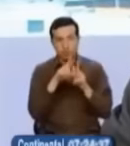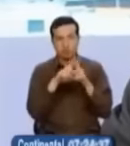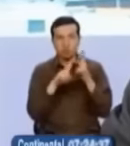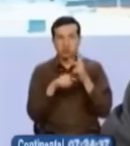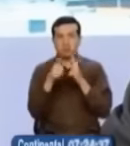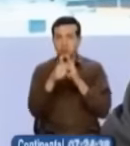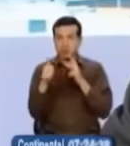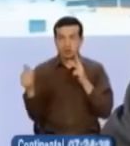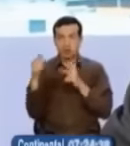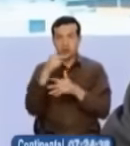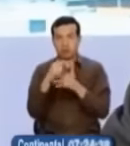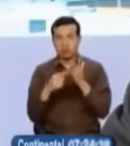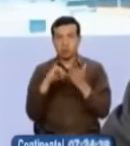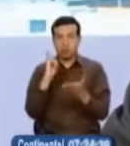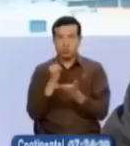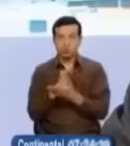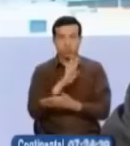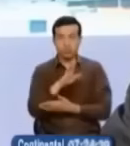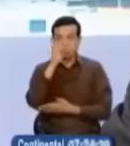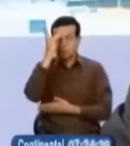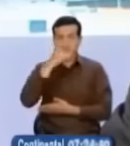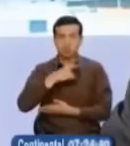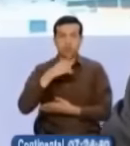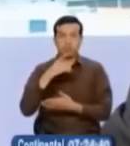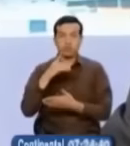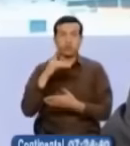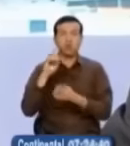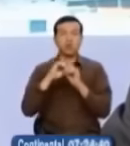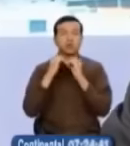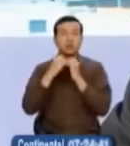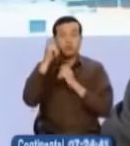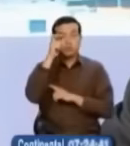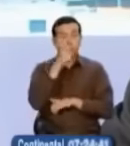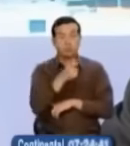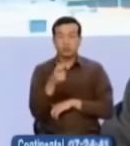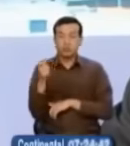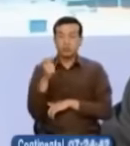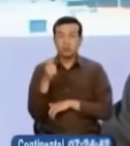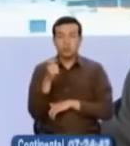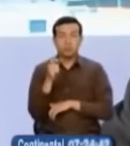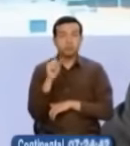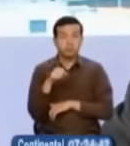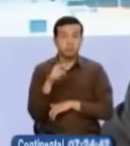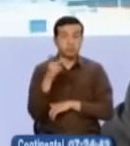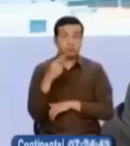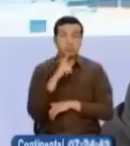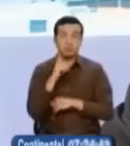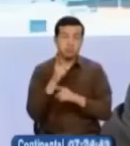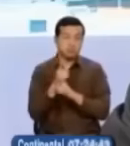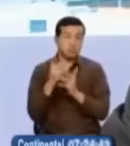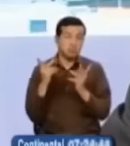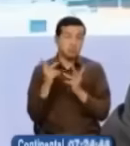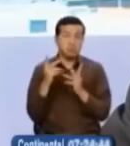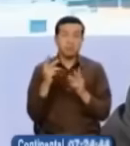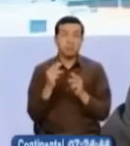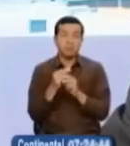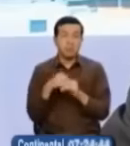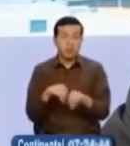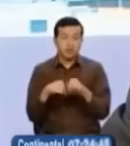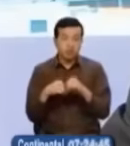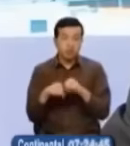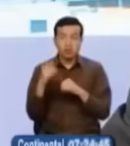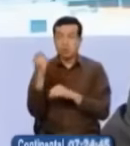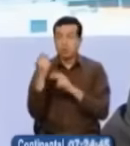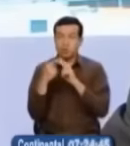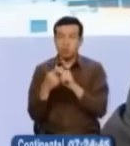las propias determinaciones de la Junta y el organismo de supervisión sí permiten el que se establezcan metodologías de